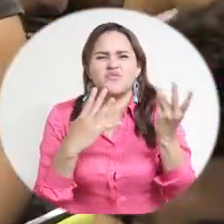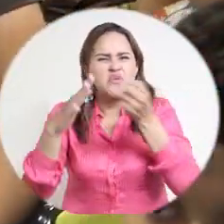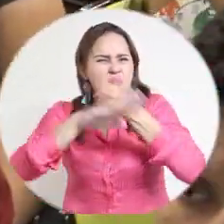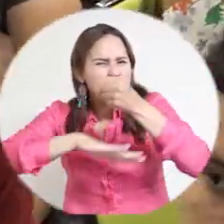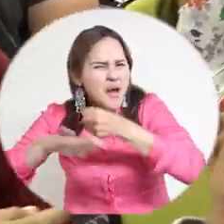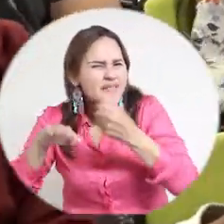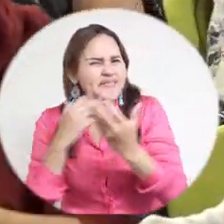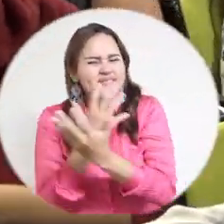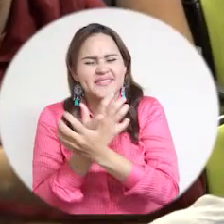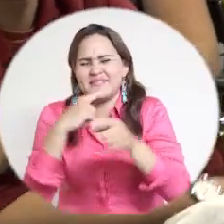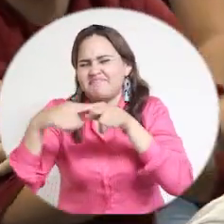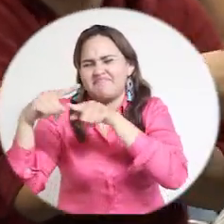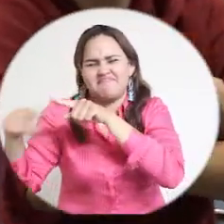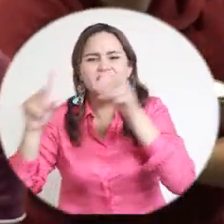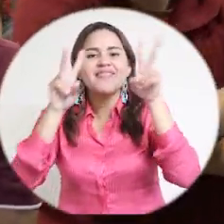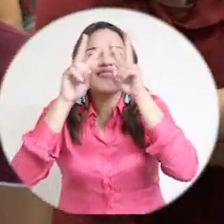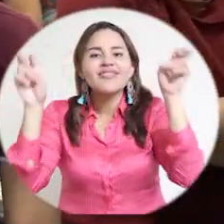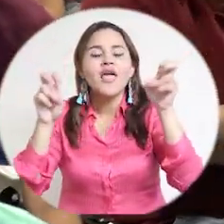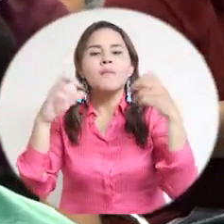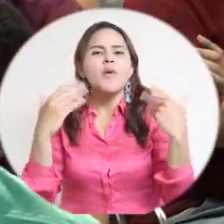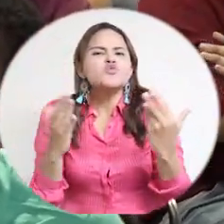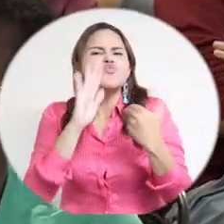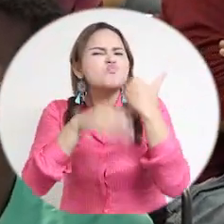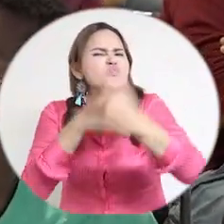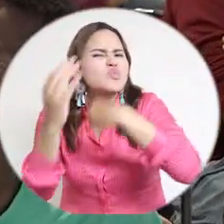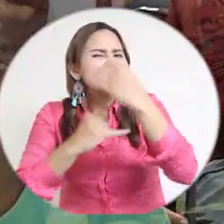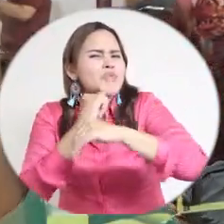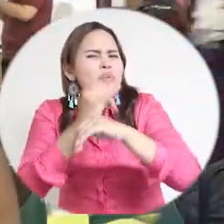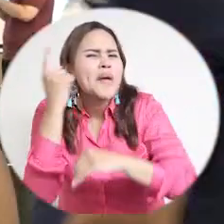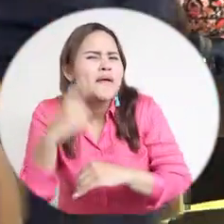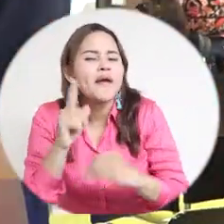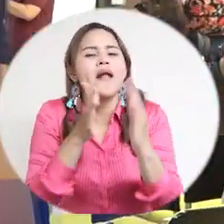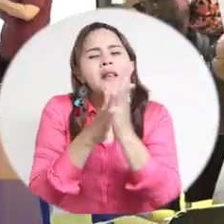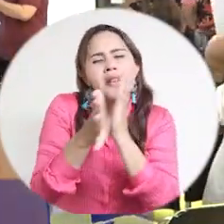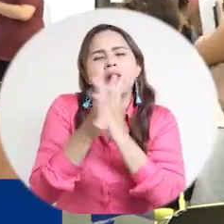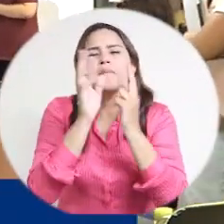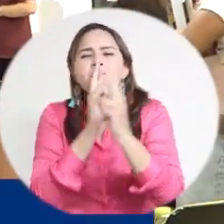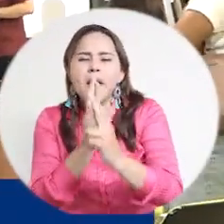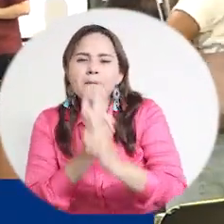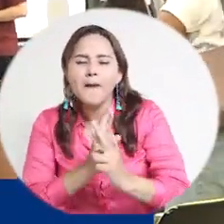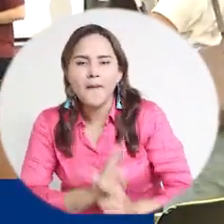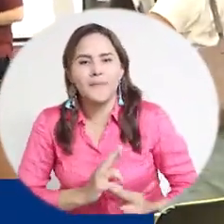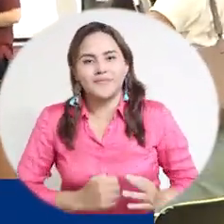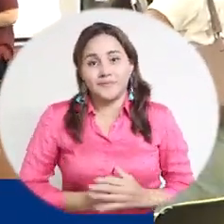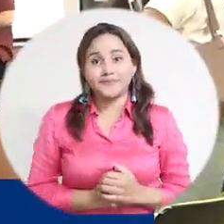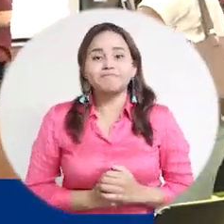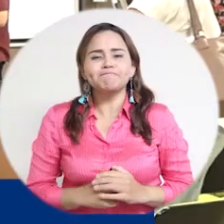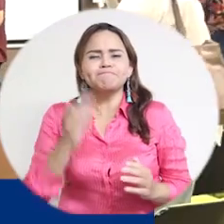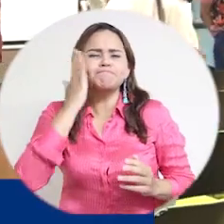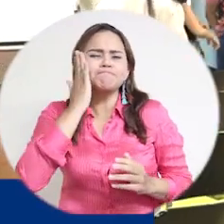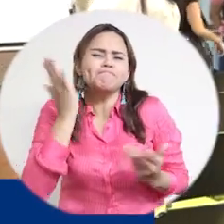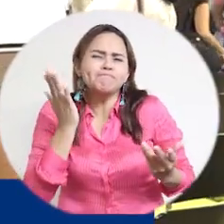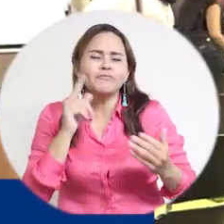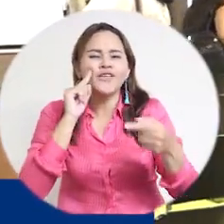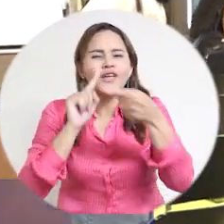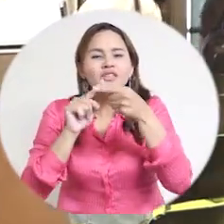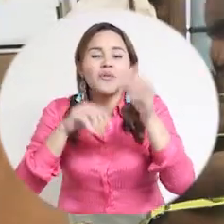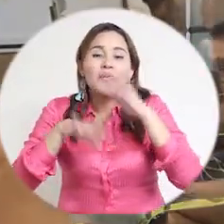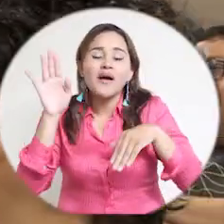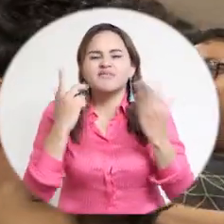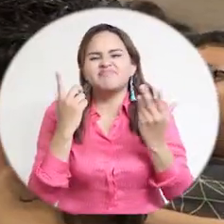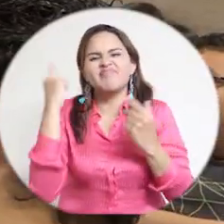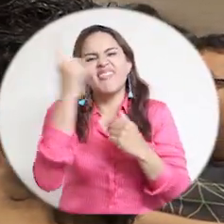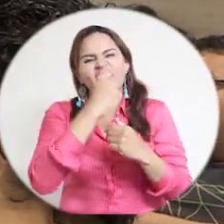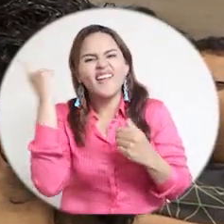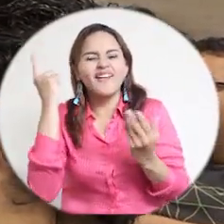respondieron diferentes preguntas sobre procesos institucionales. Es un proceso muy interesante, ya que no se queda él solamente con todo lo que ha avanzado